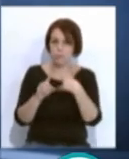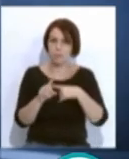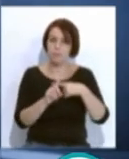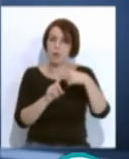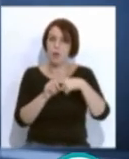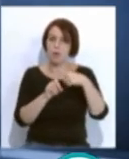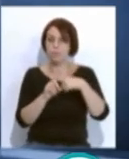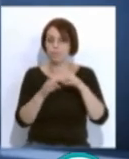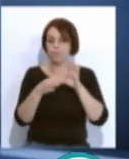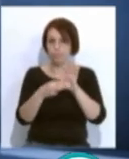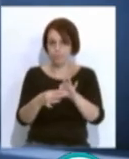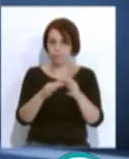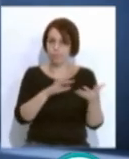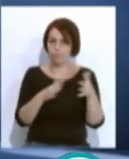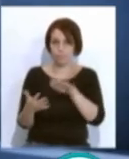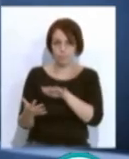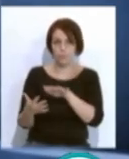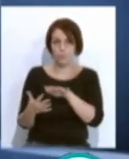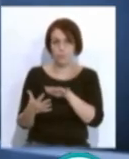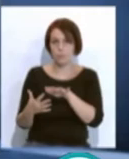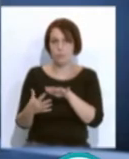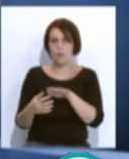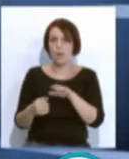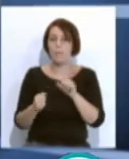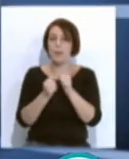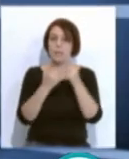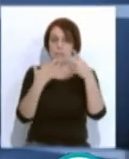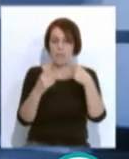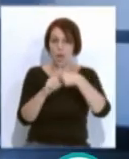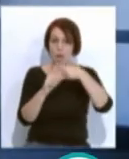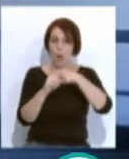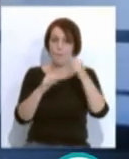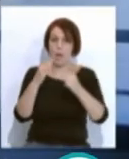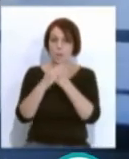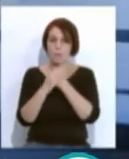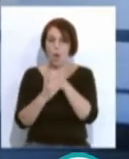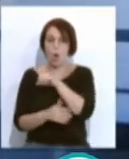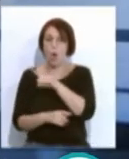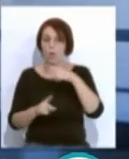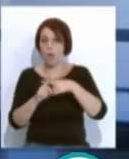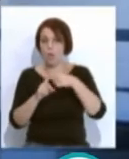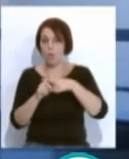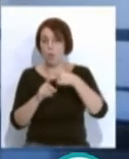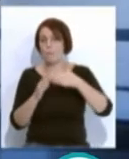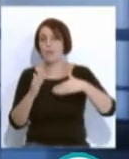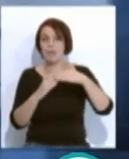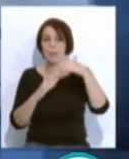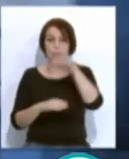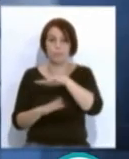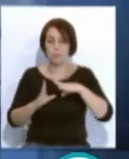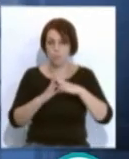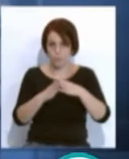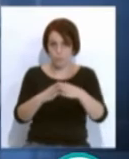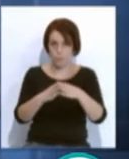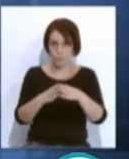en cuanto a las temperaturas variarán entre los 27 grados de máxima y los 11 grados de mínima que registrará el